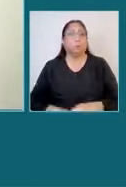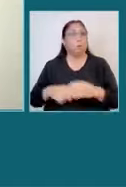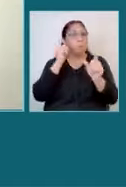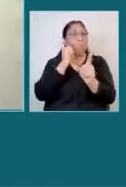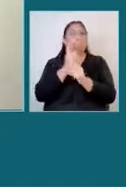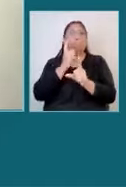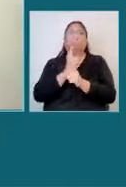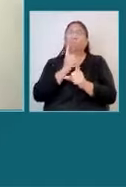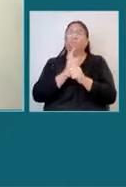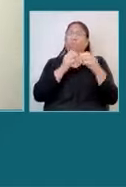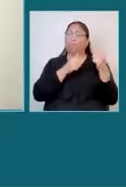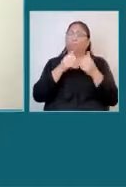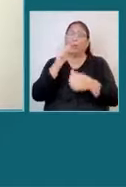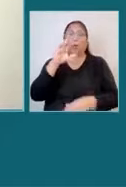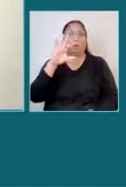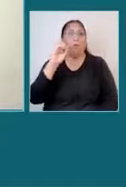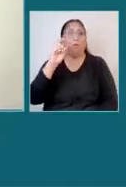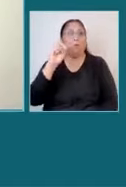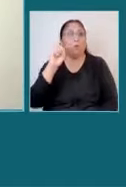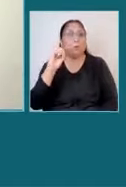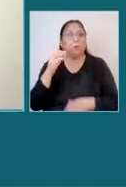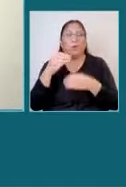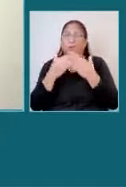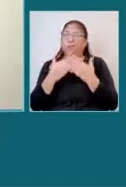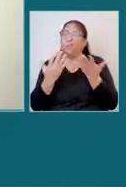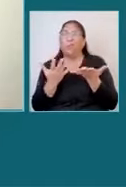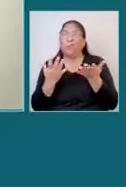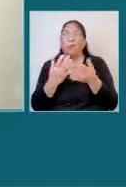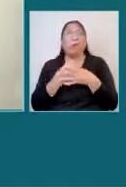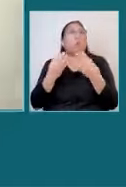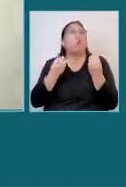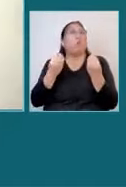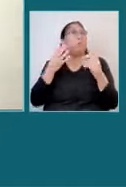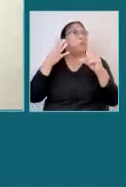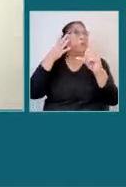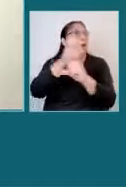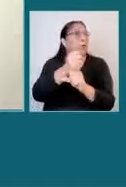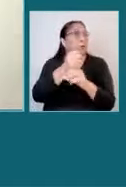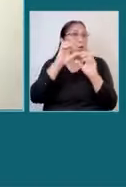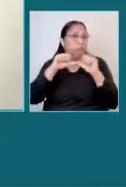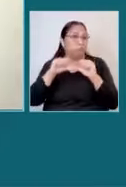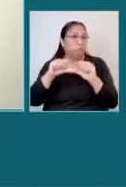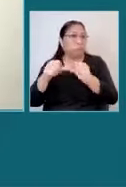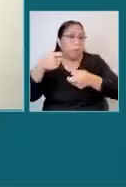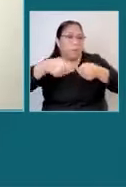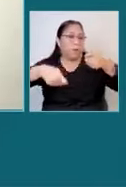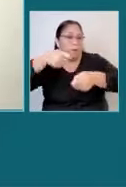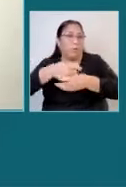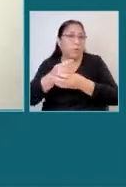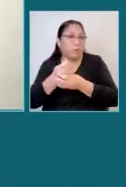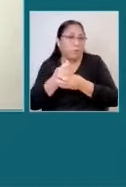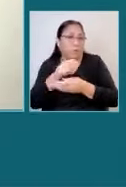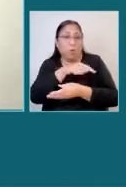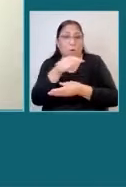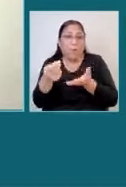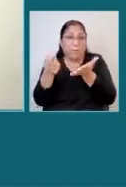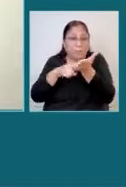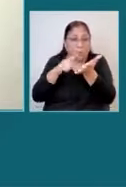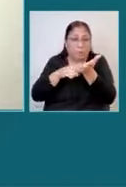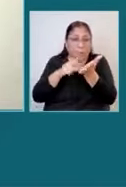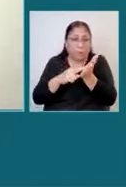Excelente, Alfonso, muchas gracias. Y dime, ¿cómo se va a lograr la sostenibilidad del financiamiento para las startups y